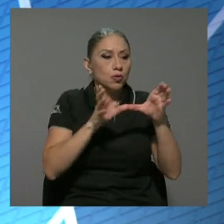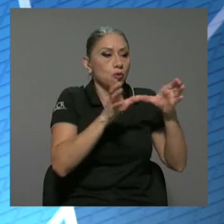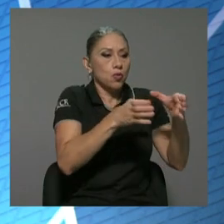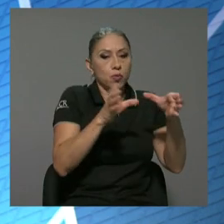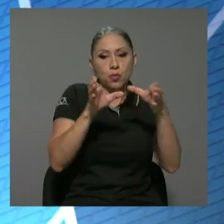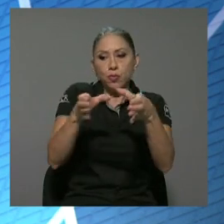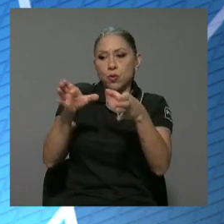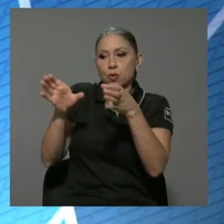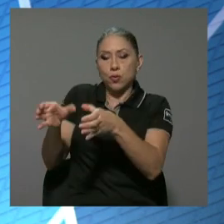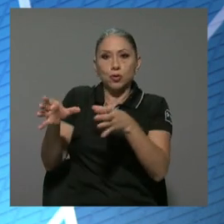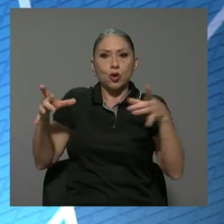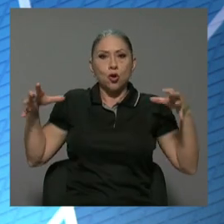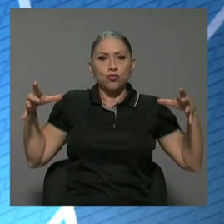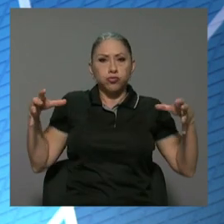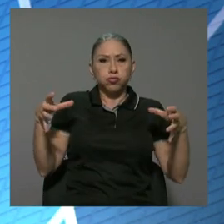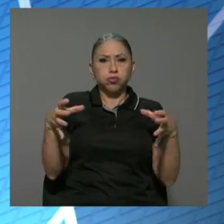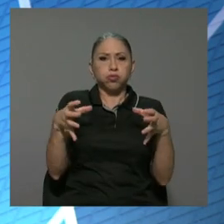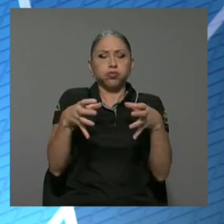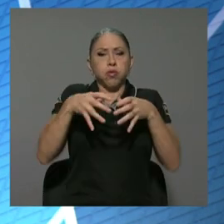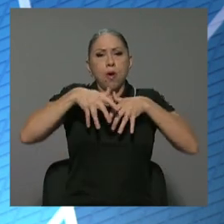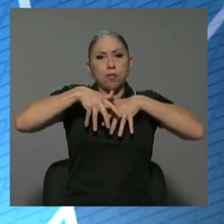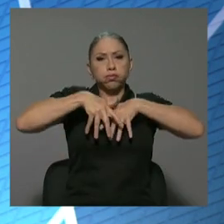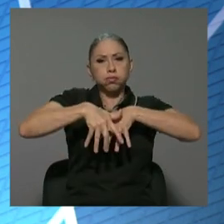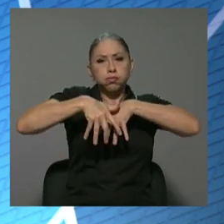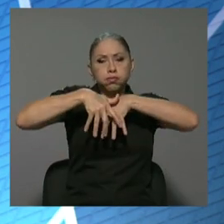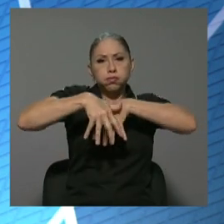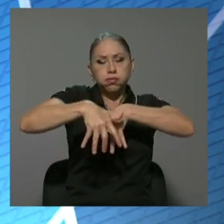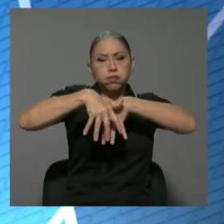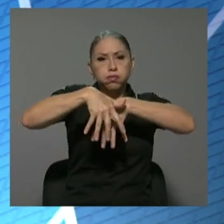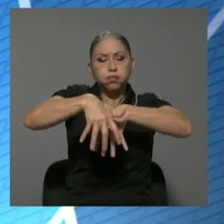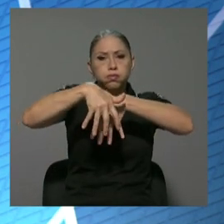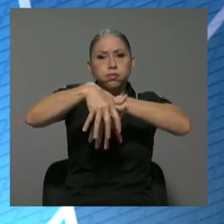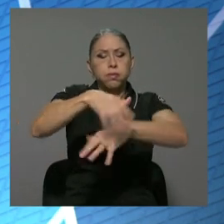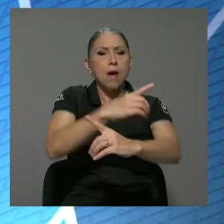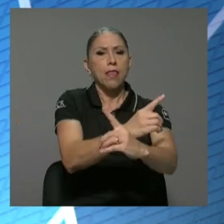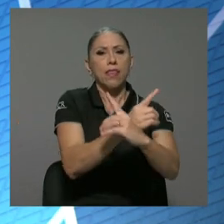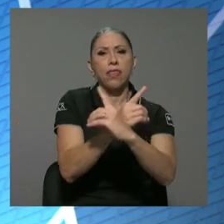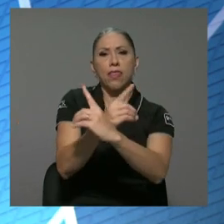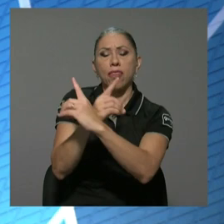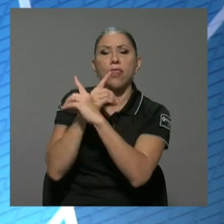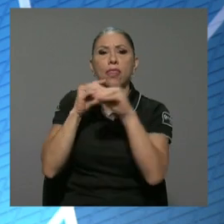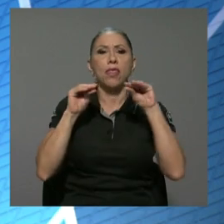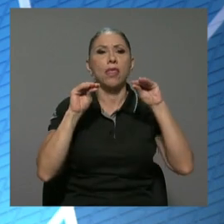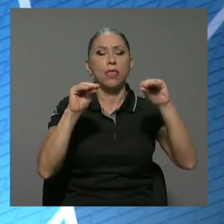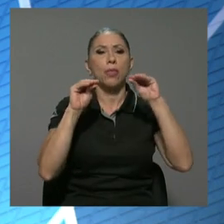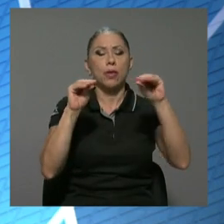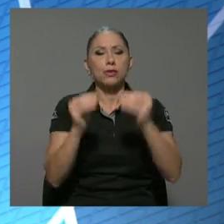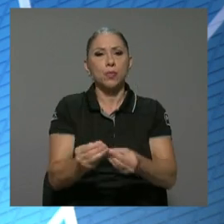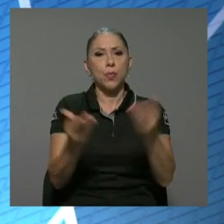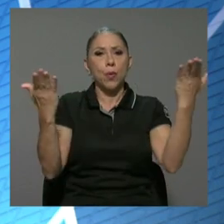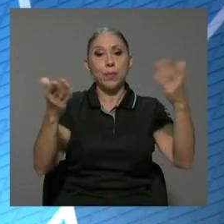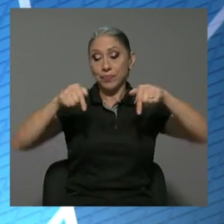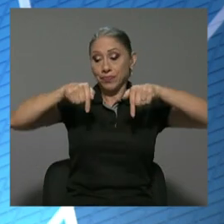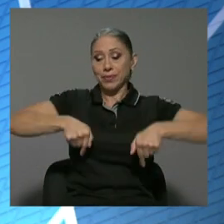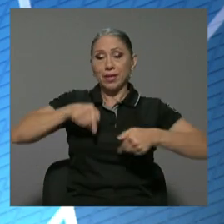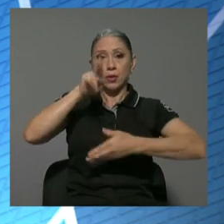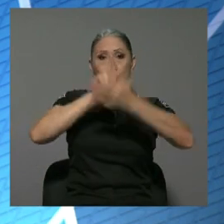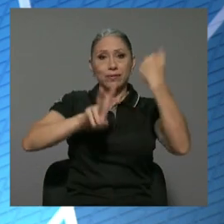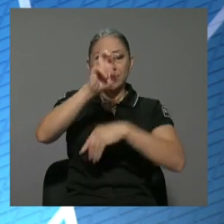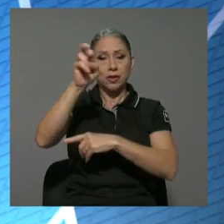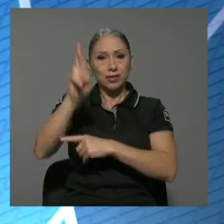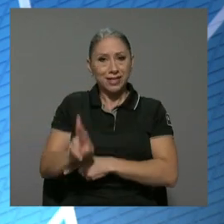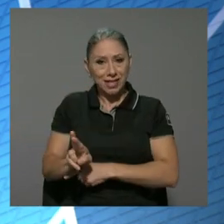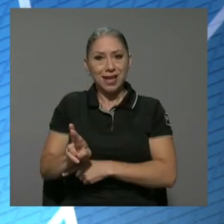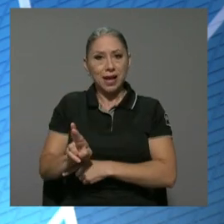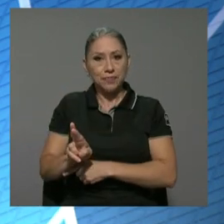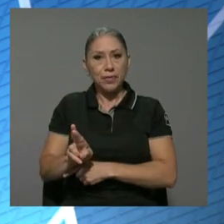se unirán en una gran marcha en defensa de la educación pública. Aquí en la Universidad de Costa Rica le